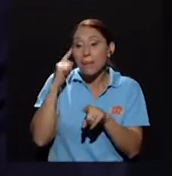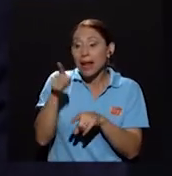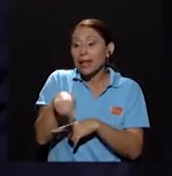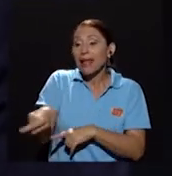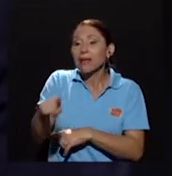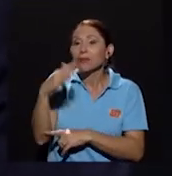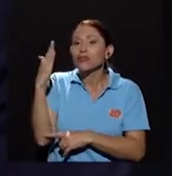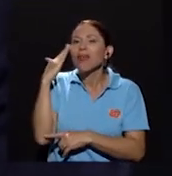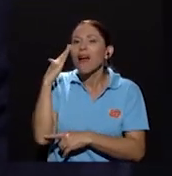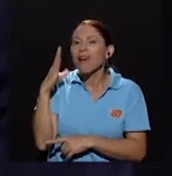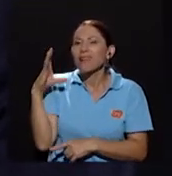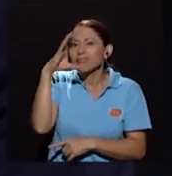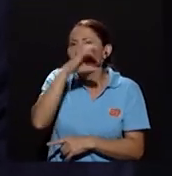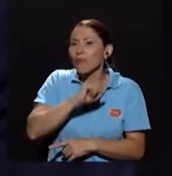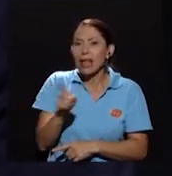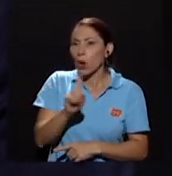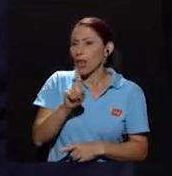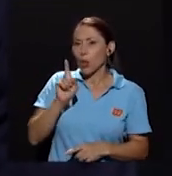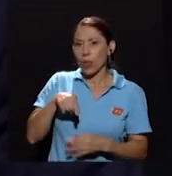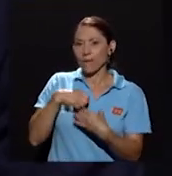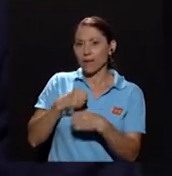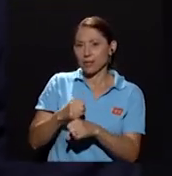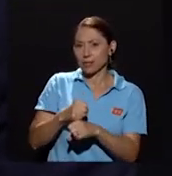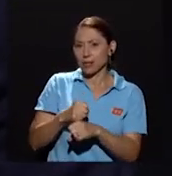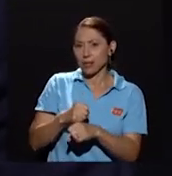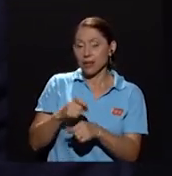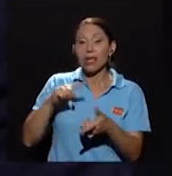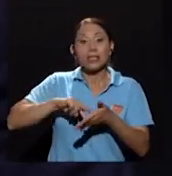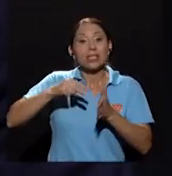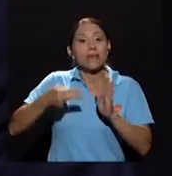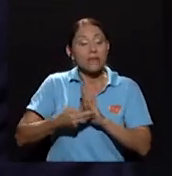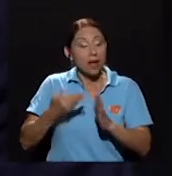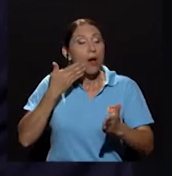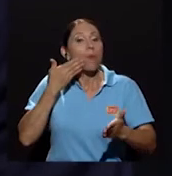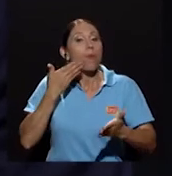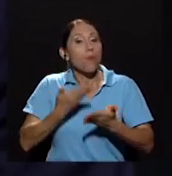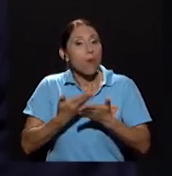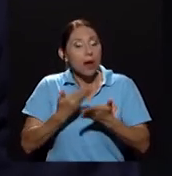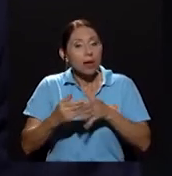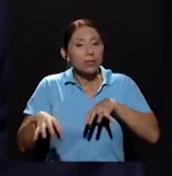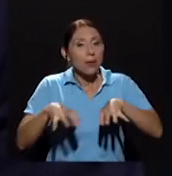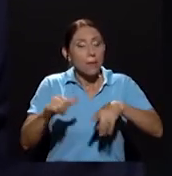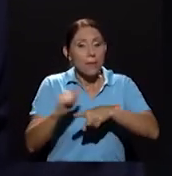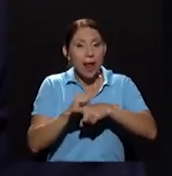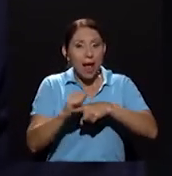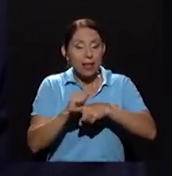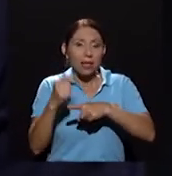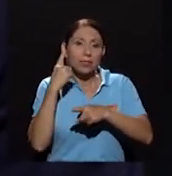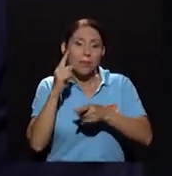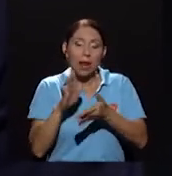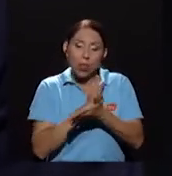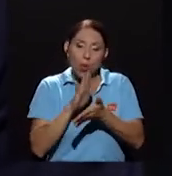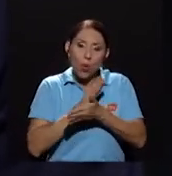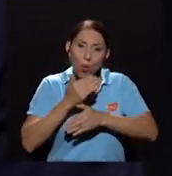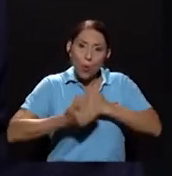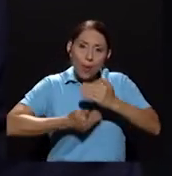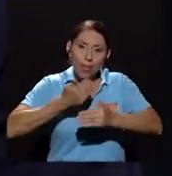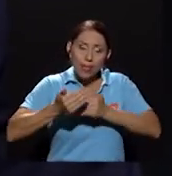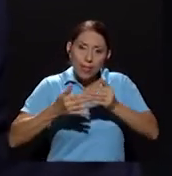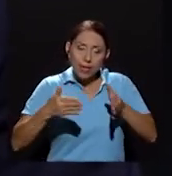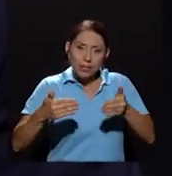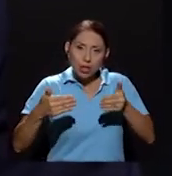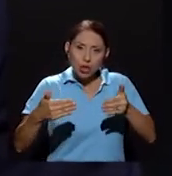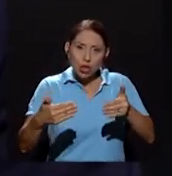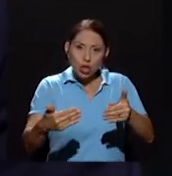y eso e invoca a buenas prácticas de documentación la eso ha sido uno de